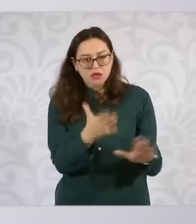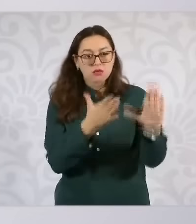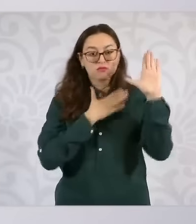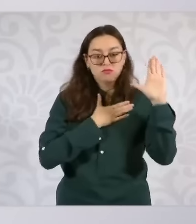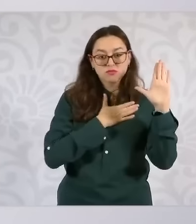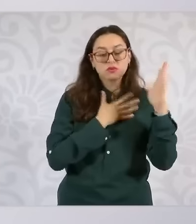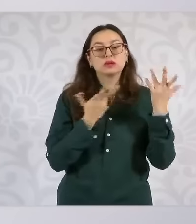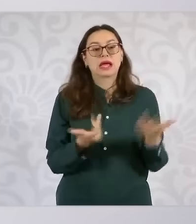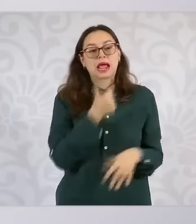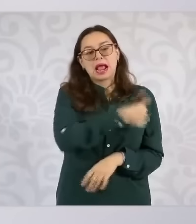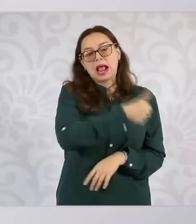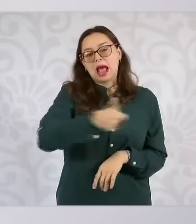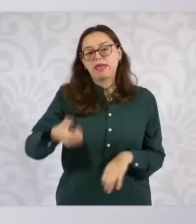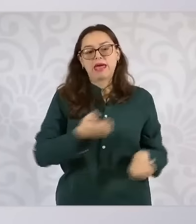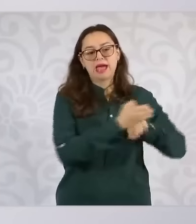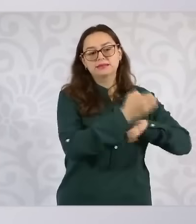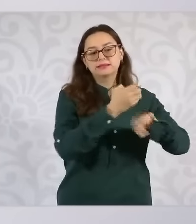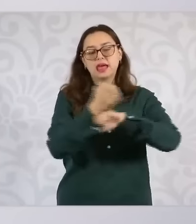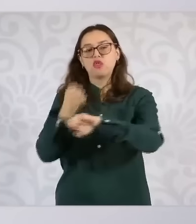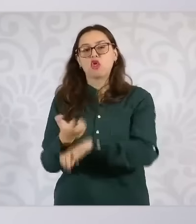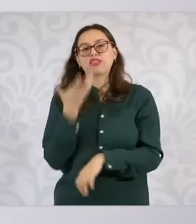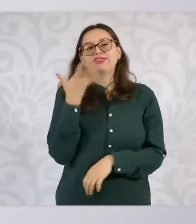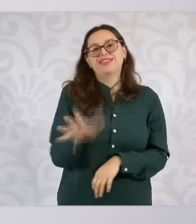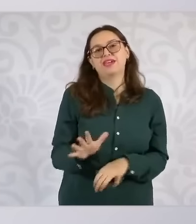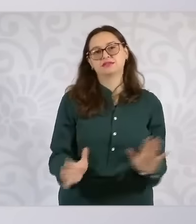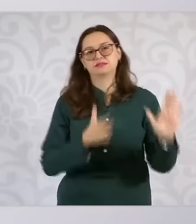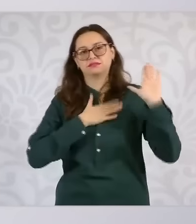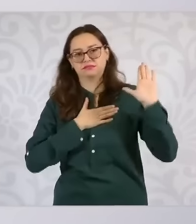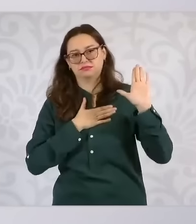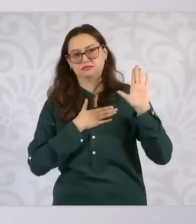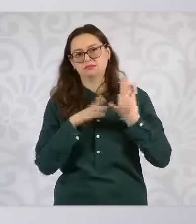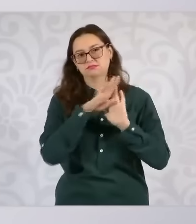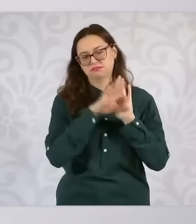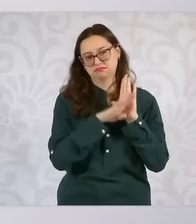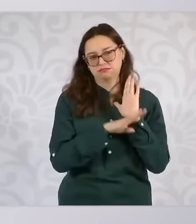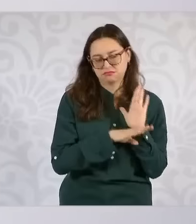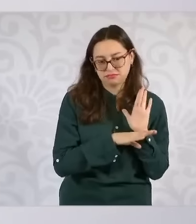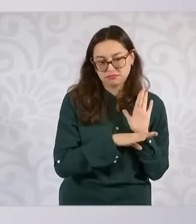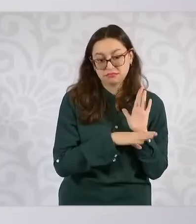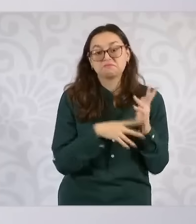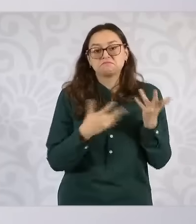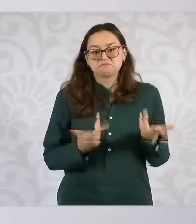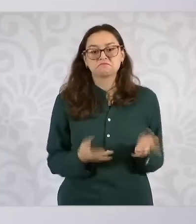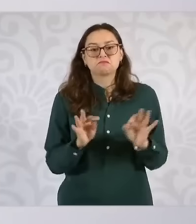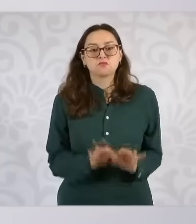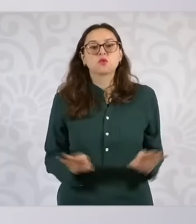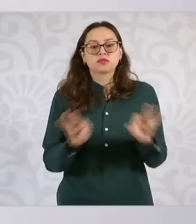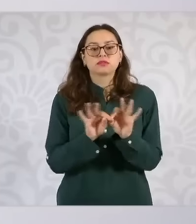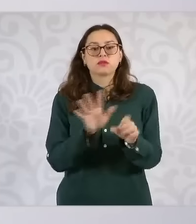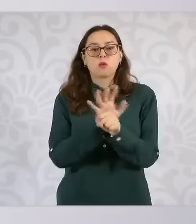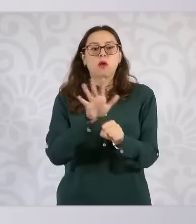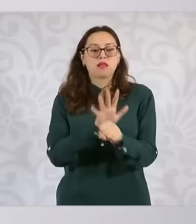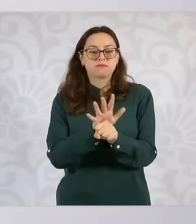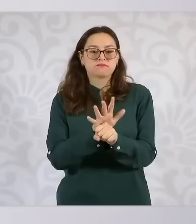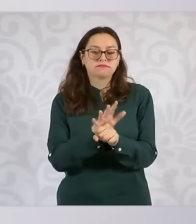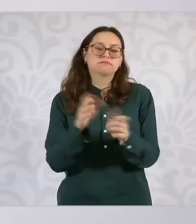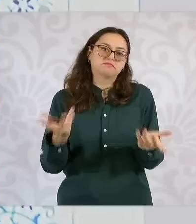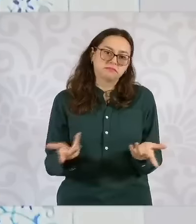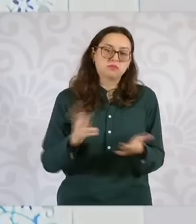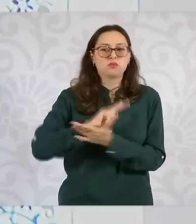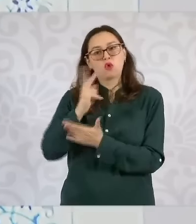10 compromisos para cada entidad de la República. Una parte importante pues tiene que ver con los programas federales,